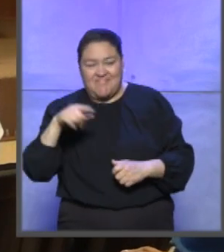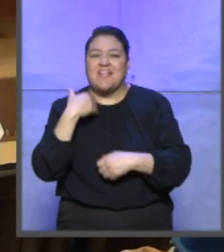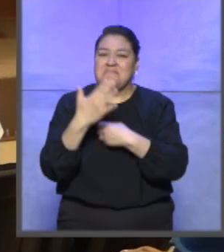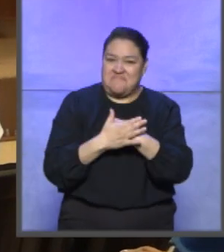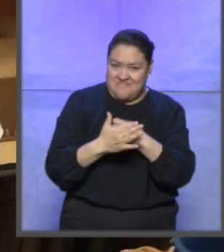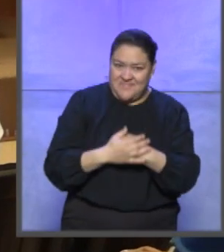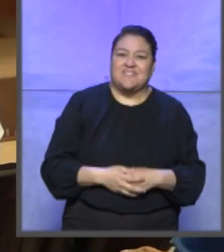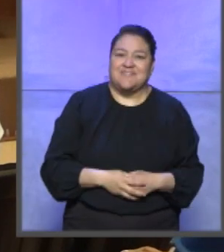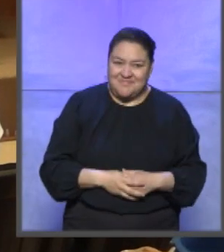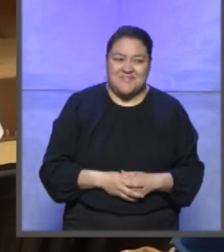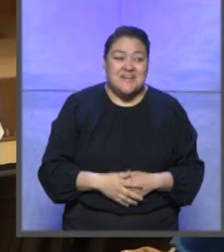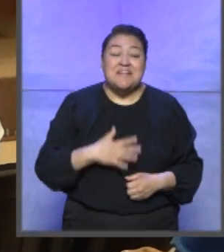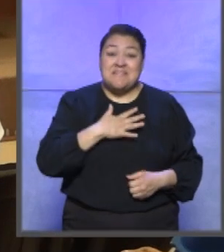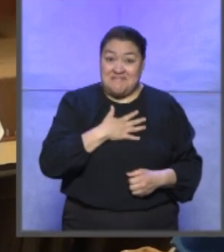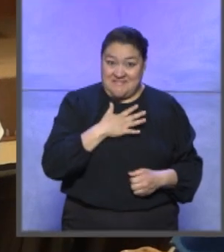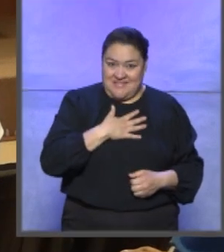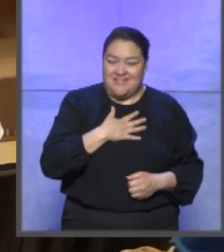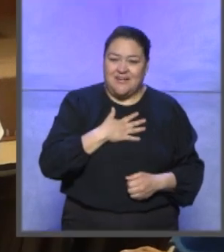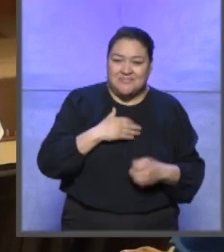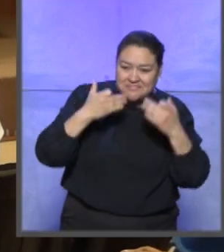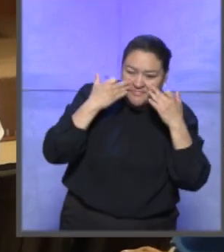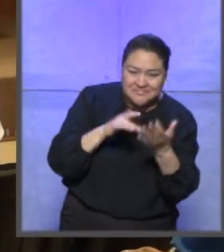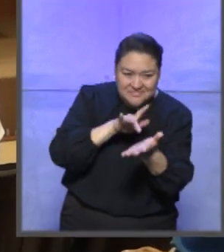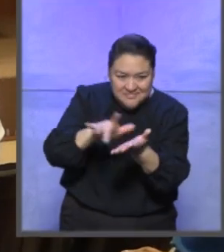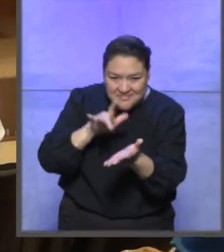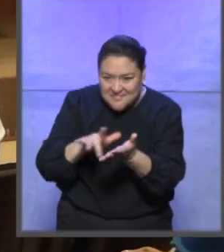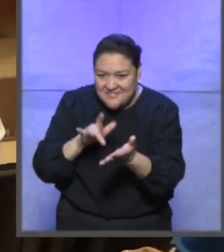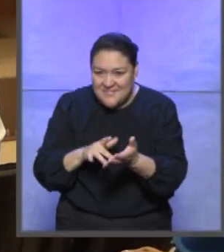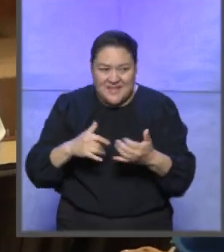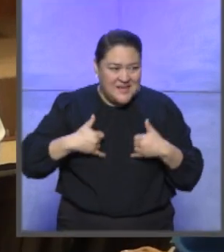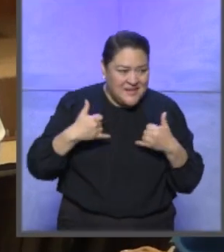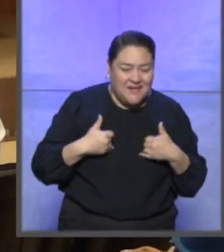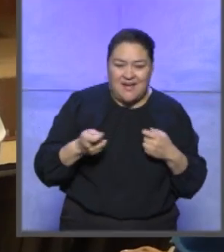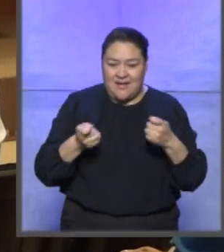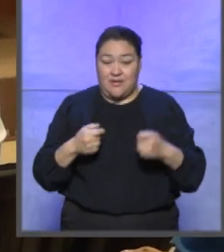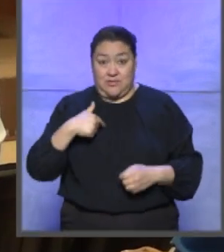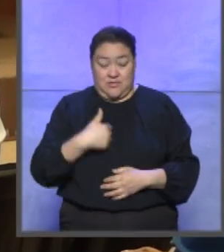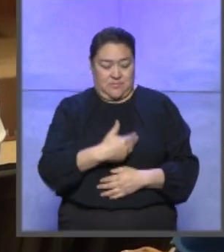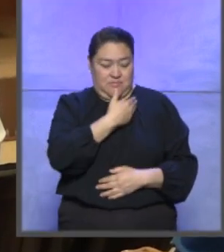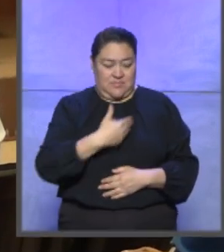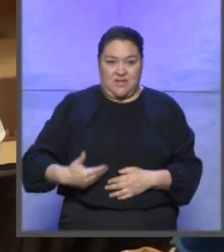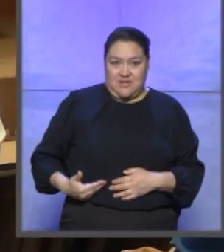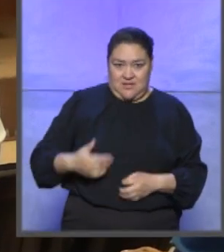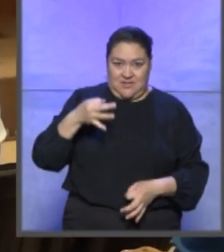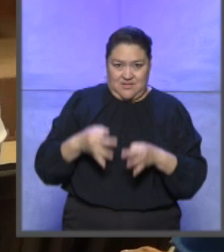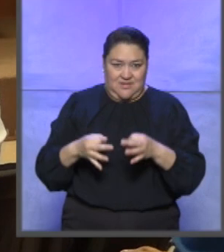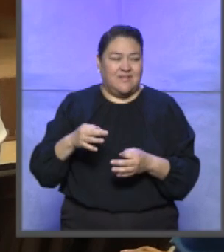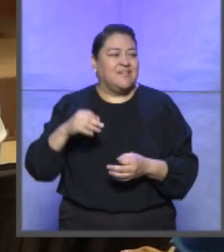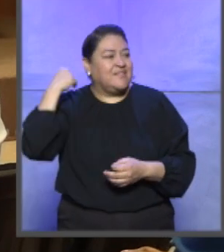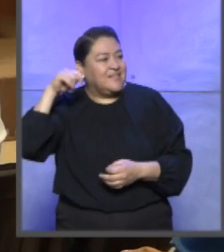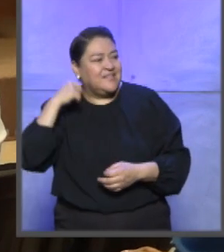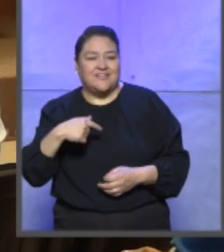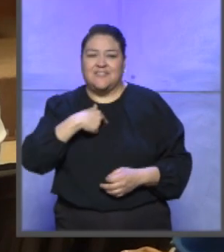nuestra sociedad. Y para mí, poder ser partícipe hoy presidiendo el Tribunal Electoral de Tabasco,